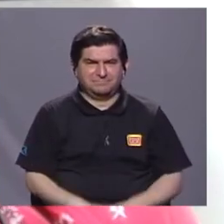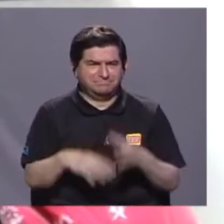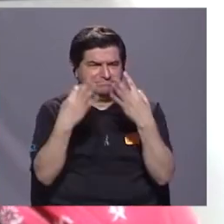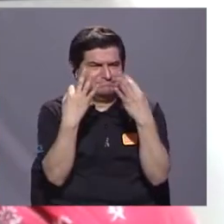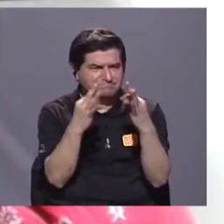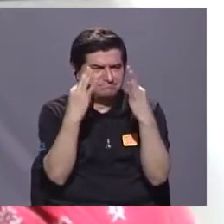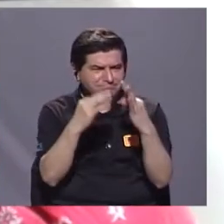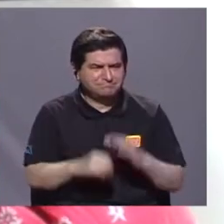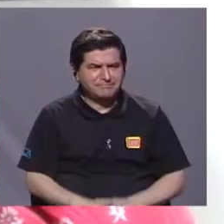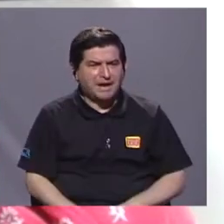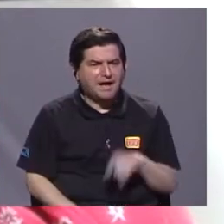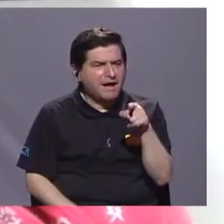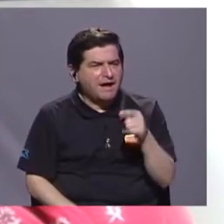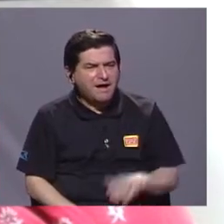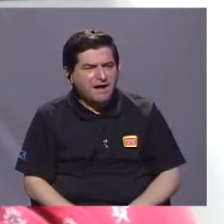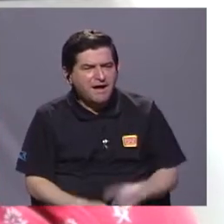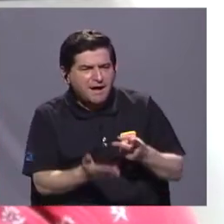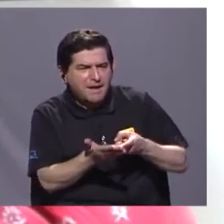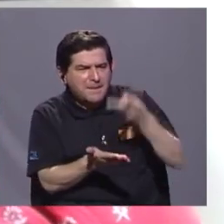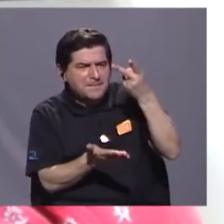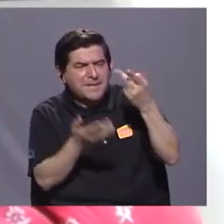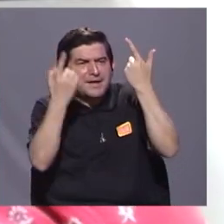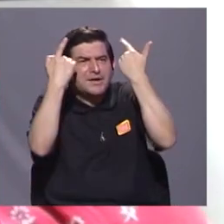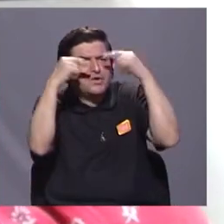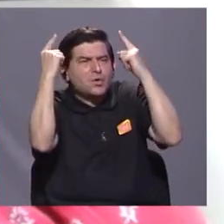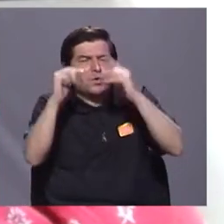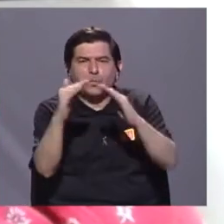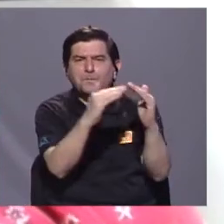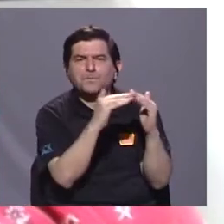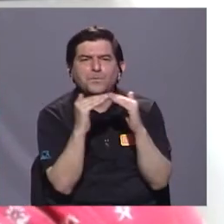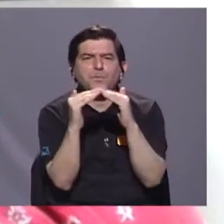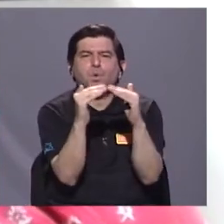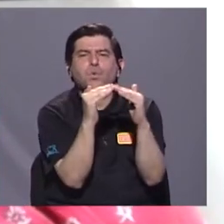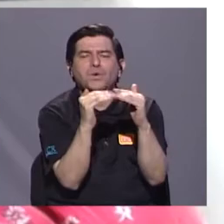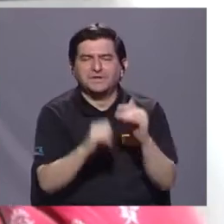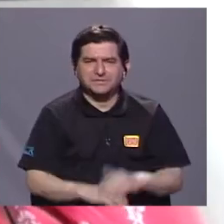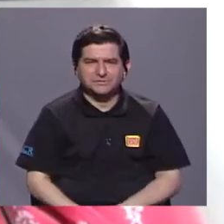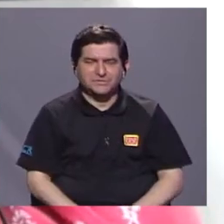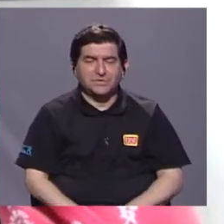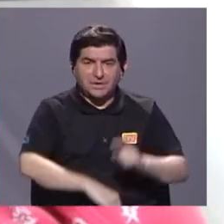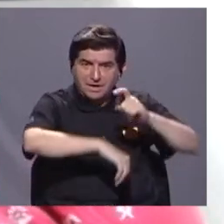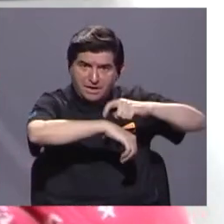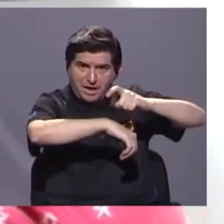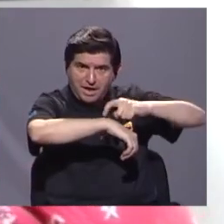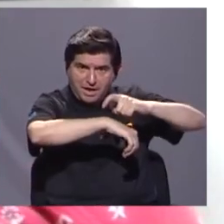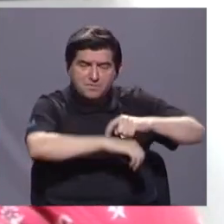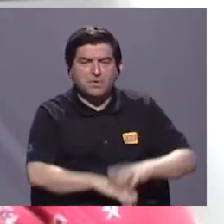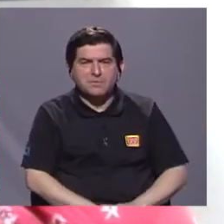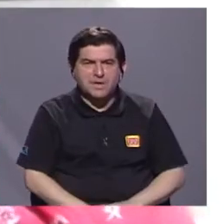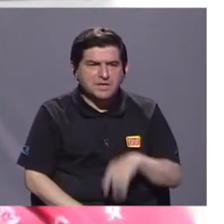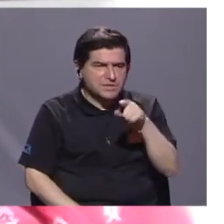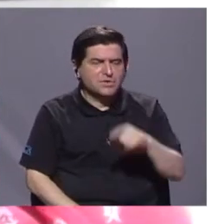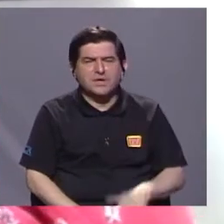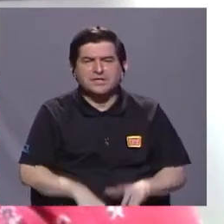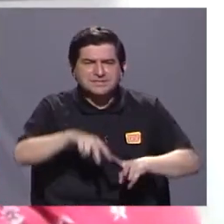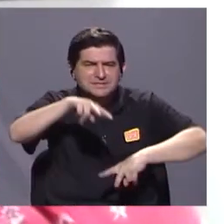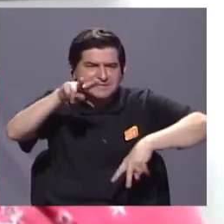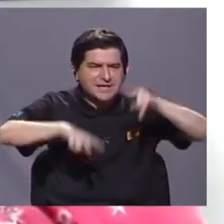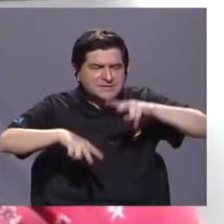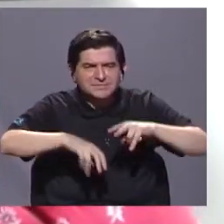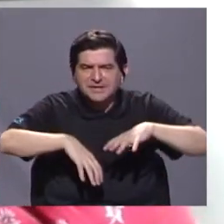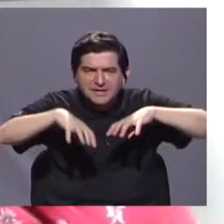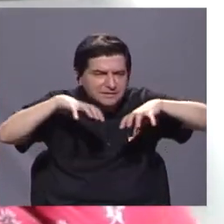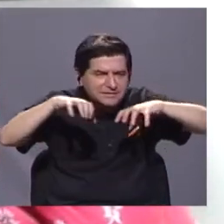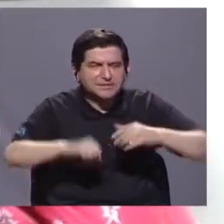los valores de efectividad en la población cuando circulan o no circulan estas variantes entonces